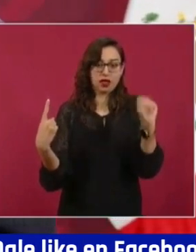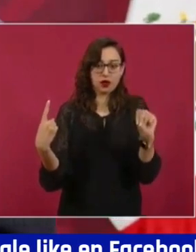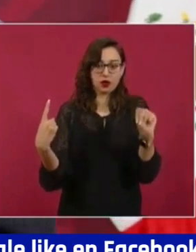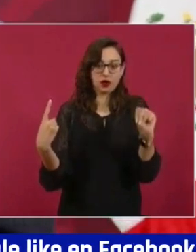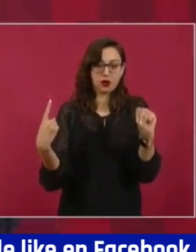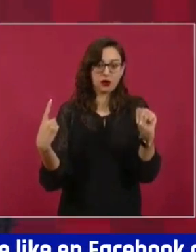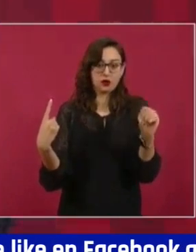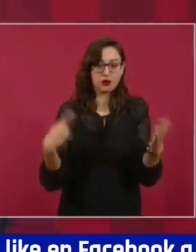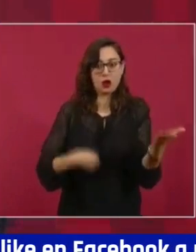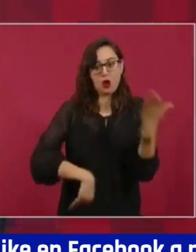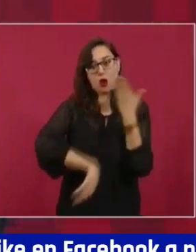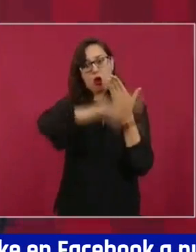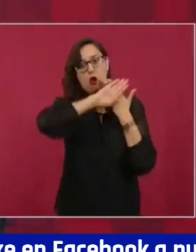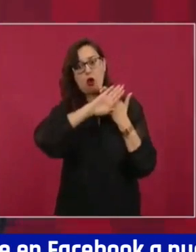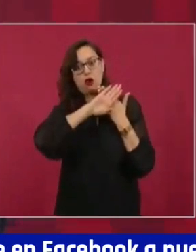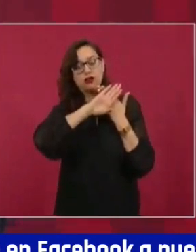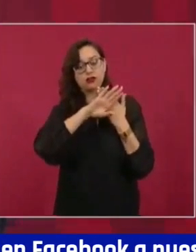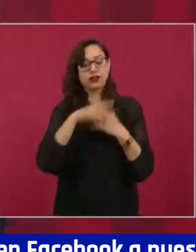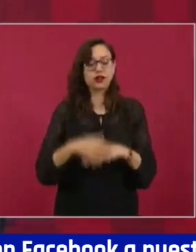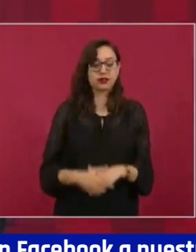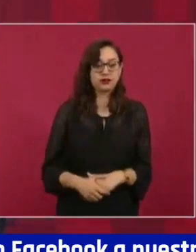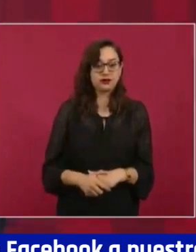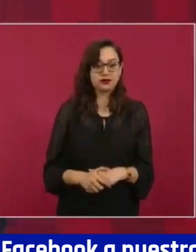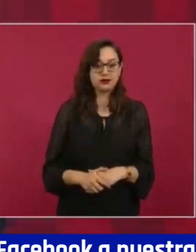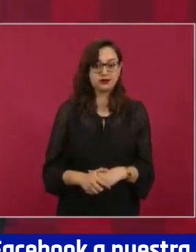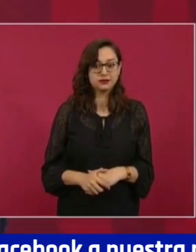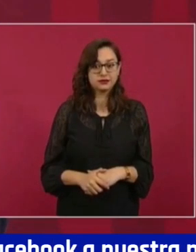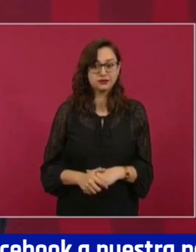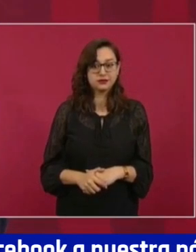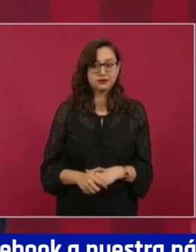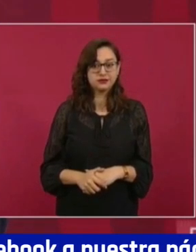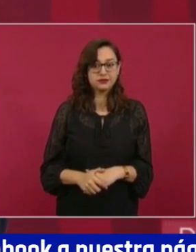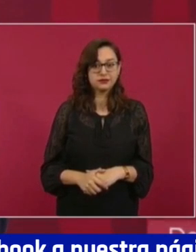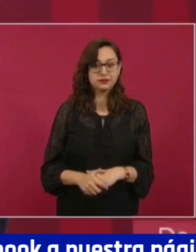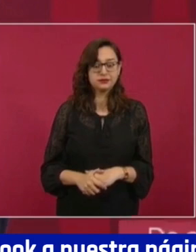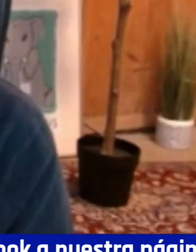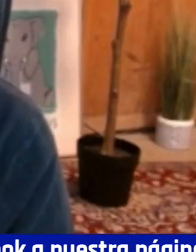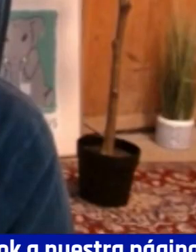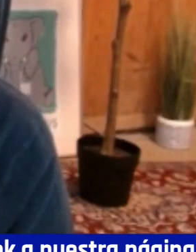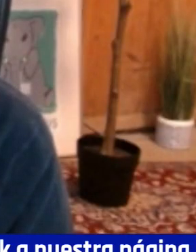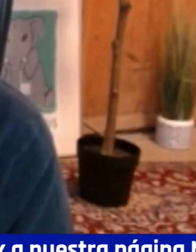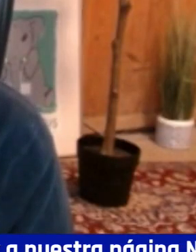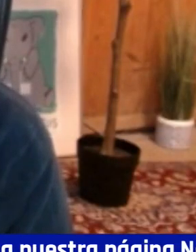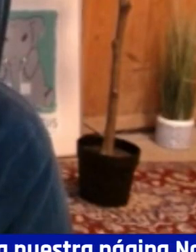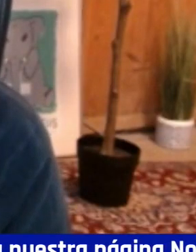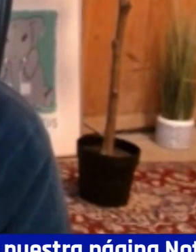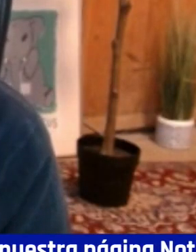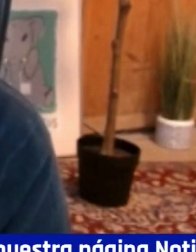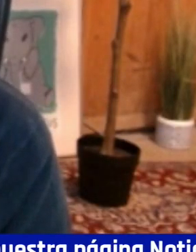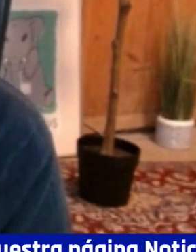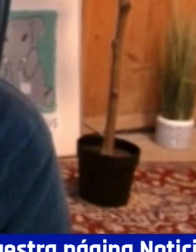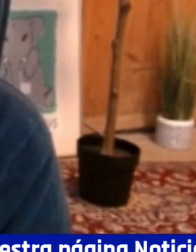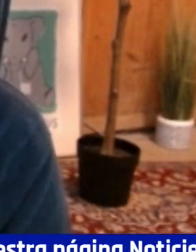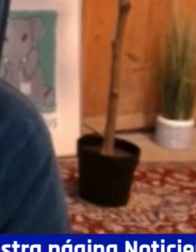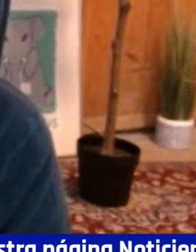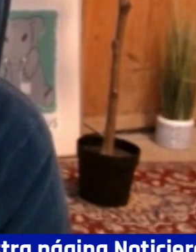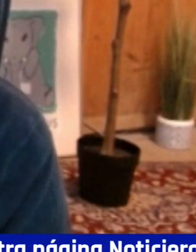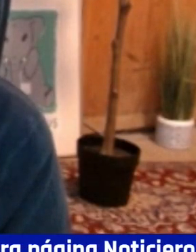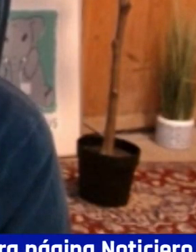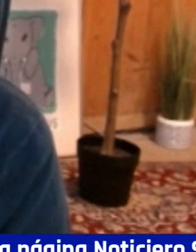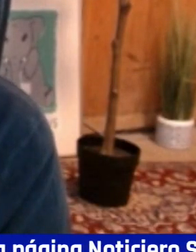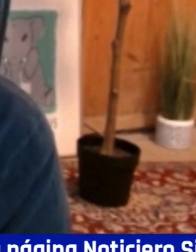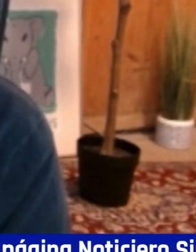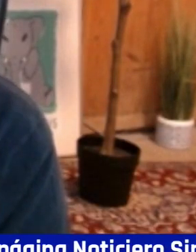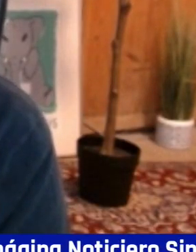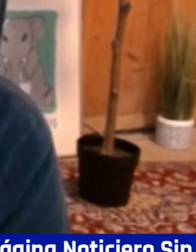son las cifras de él, ¿eh? Yo solamente le estoy comentando lo que planteó en la conferencia de prensa mañanera. Eso habrá que revisarlo, obviamente, con los